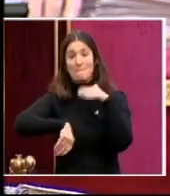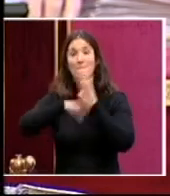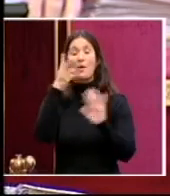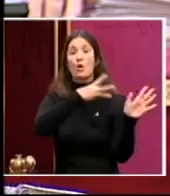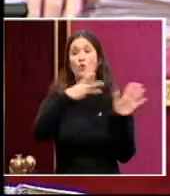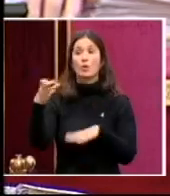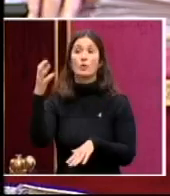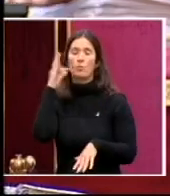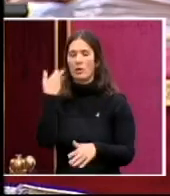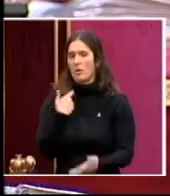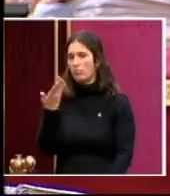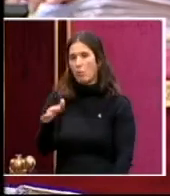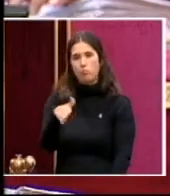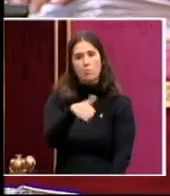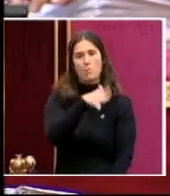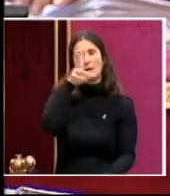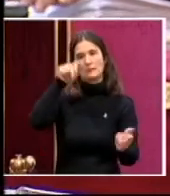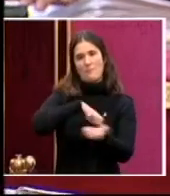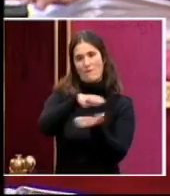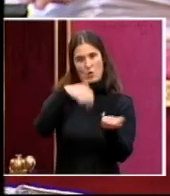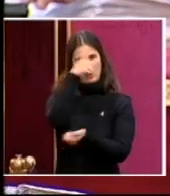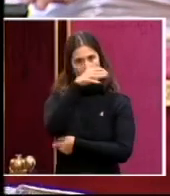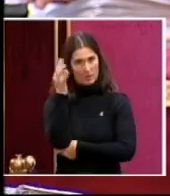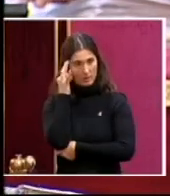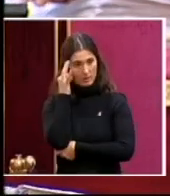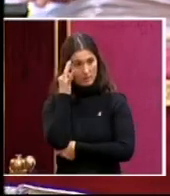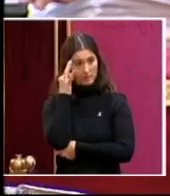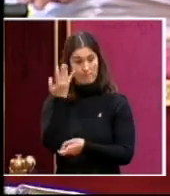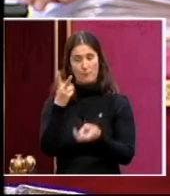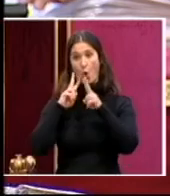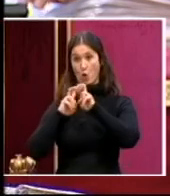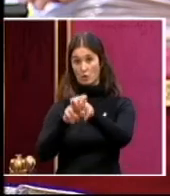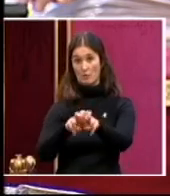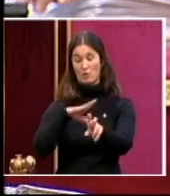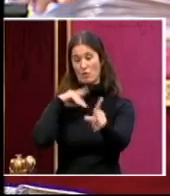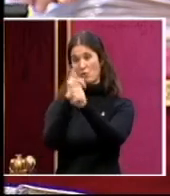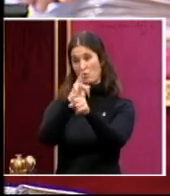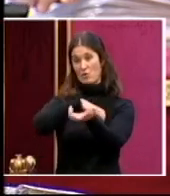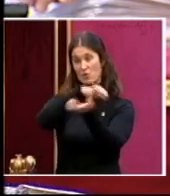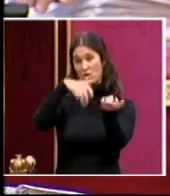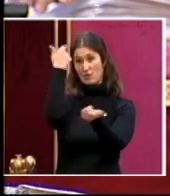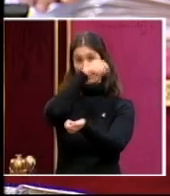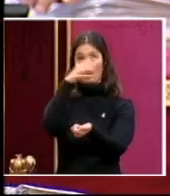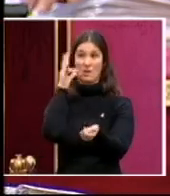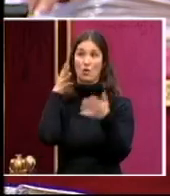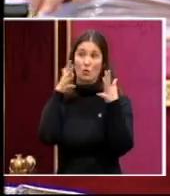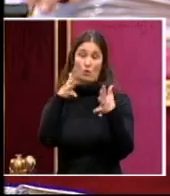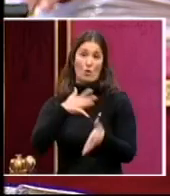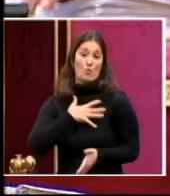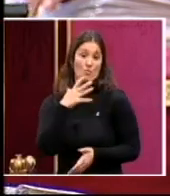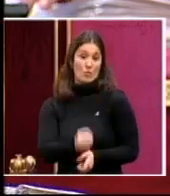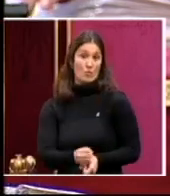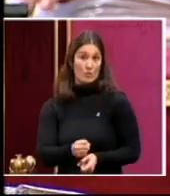800 mujeres han muerto en España por violencia de género. El Observatorio contra la Violencia de Género del Consejo General del Poder